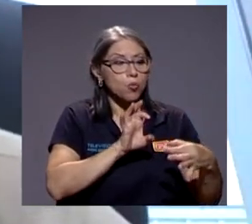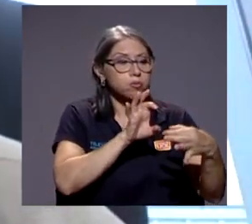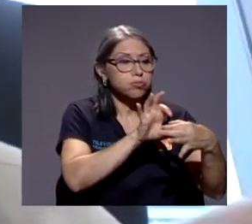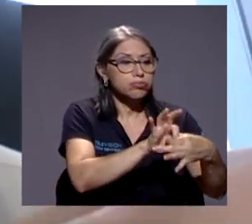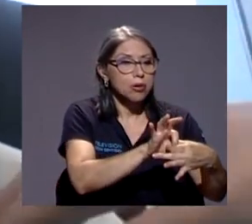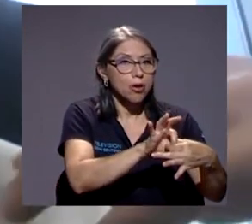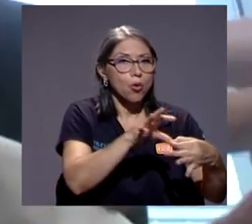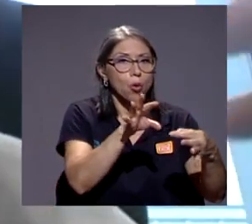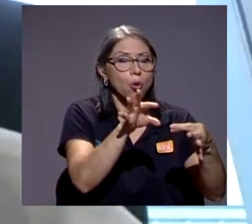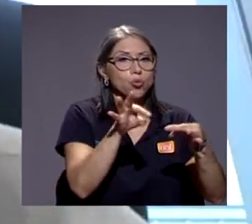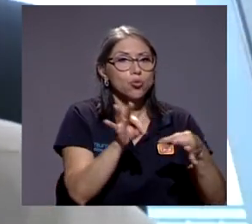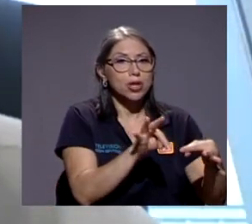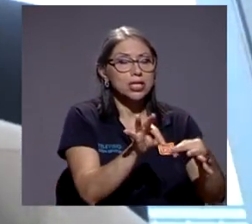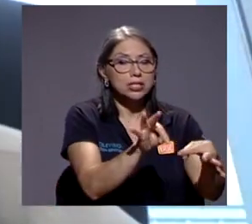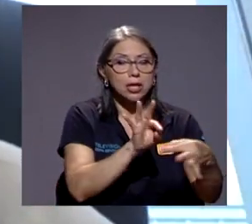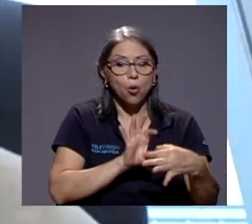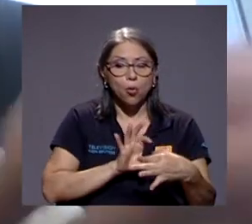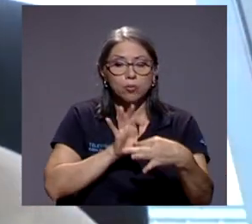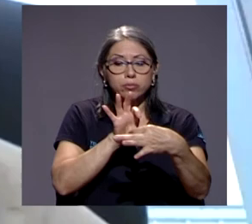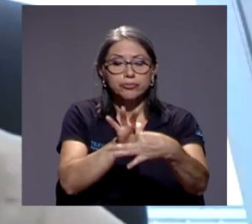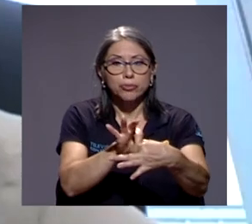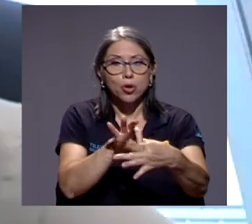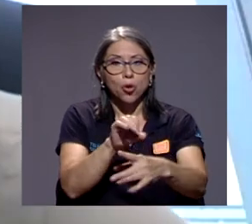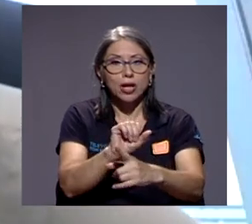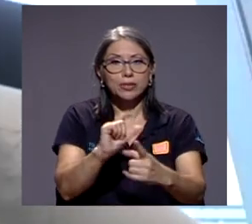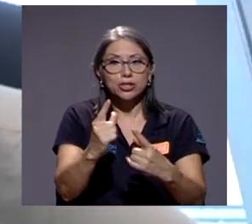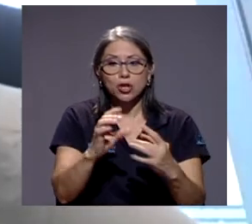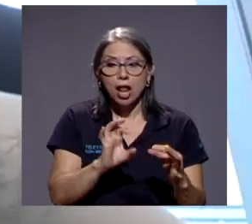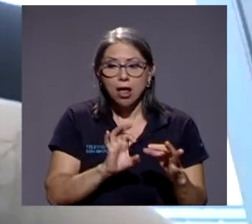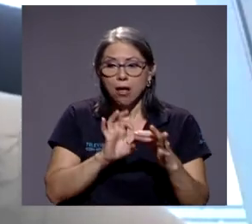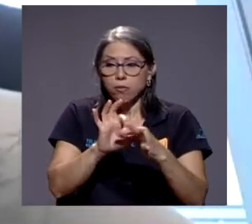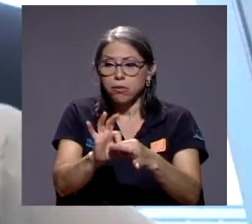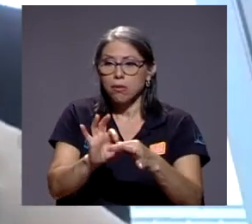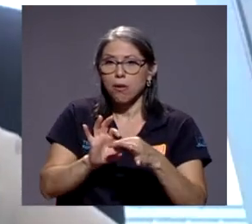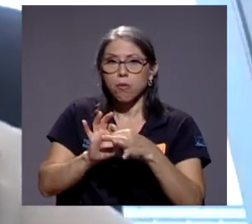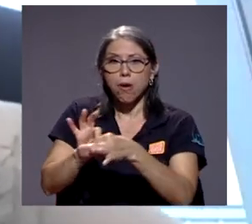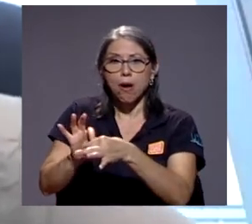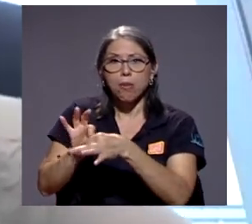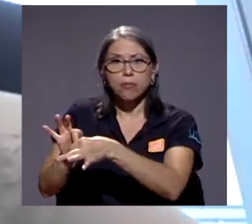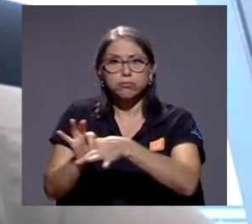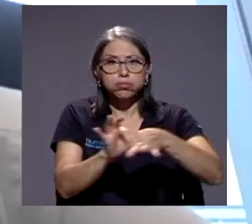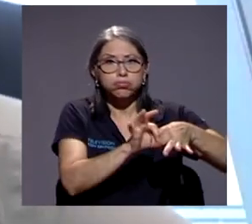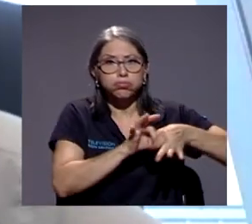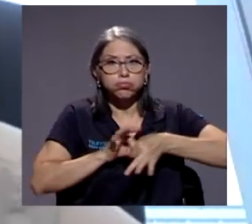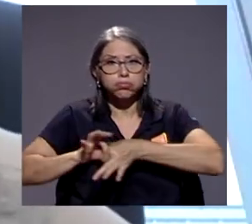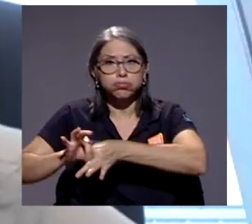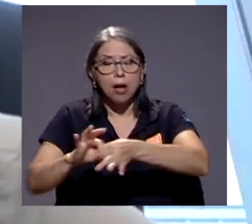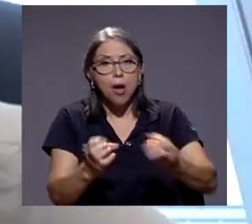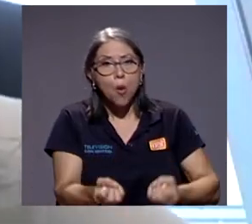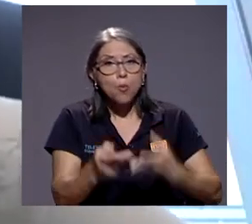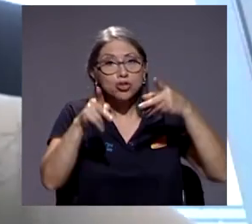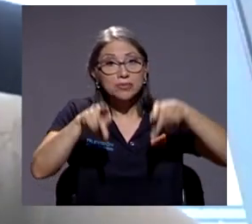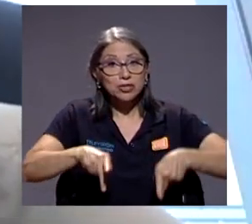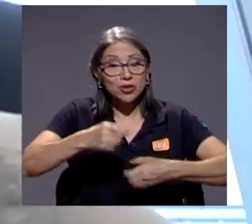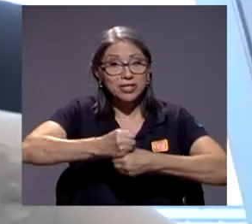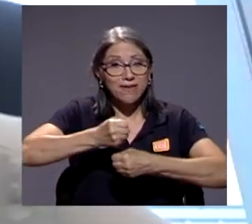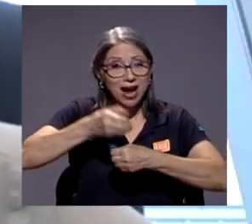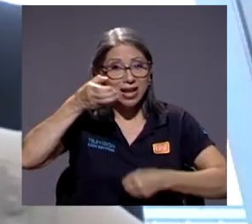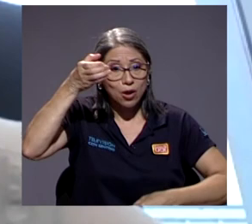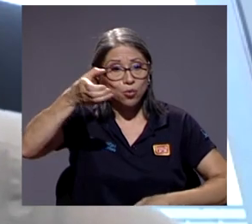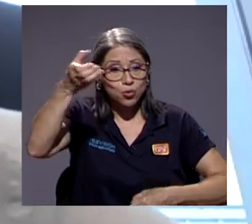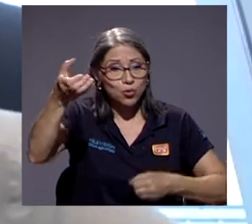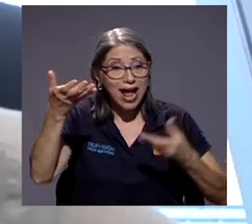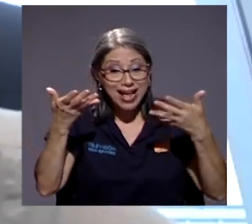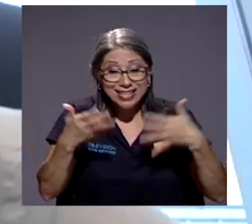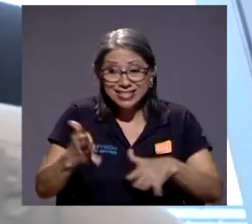turístico con la parte social y ahí además muchas personas trabajadoras de la cultura que ya estaban en